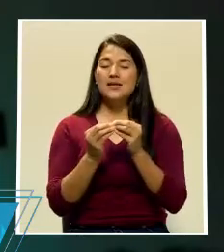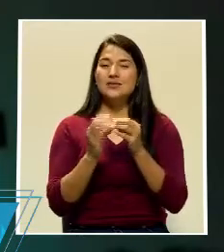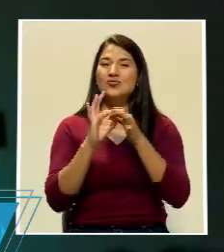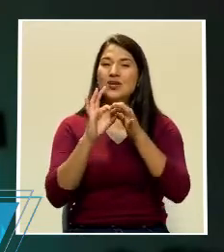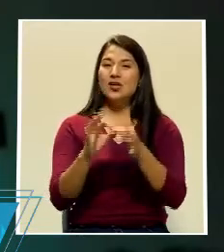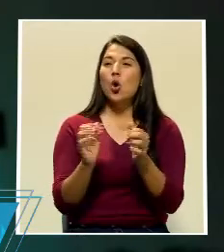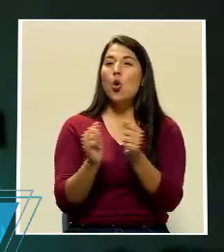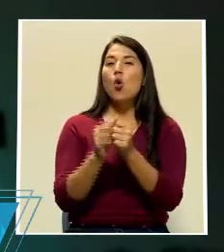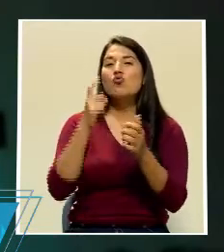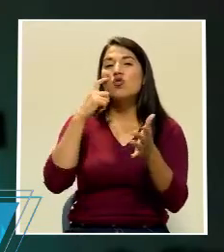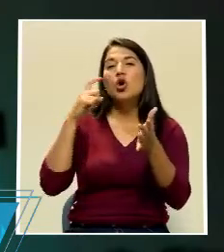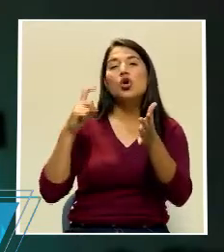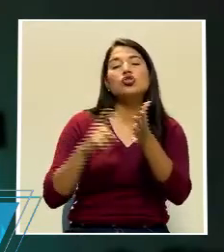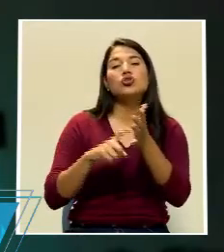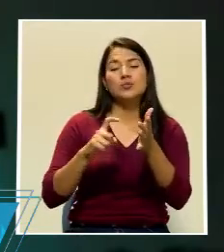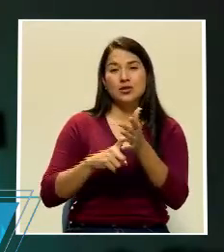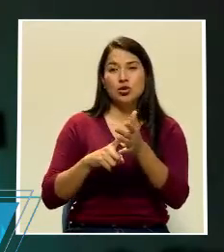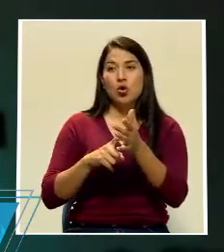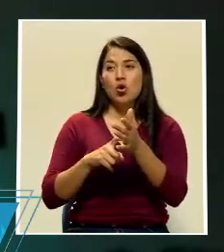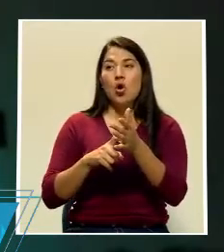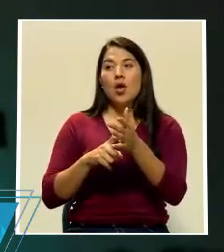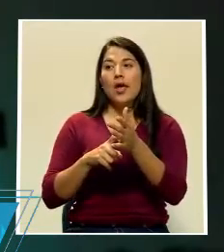reconocimiento de la profesionalización del fotógrafo.